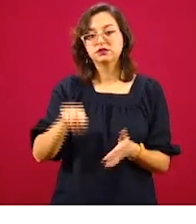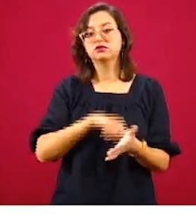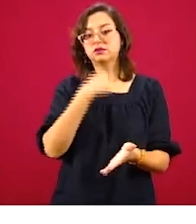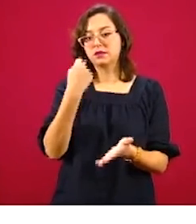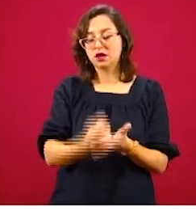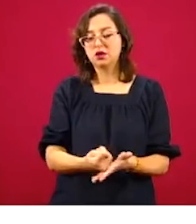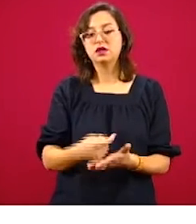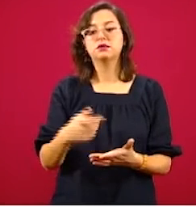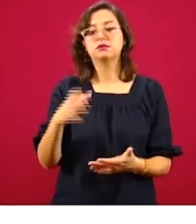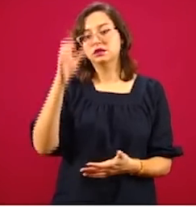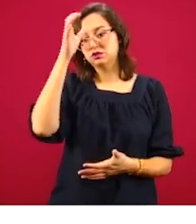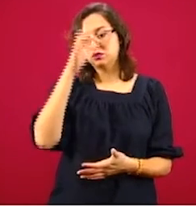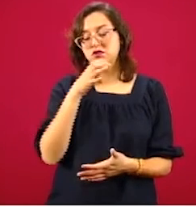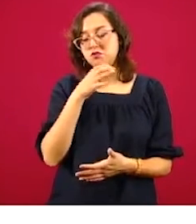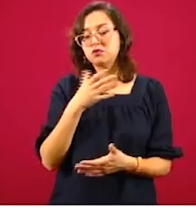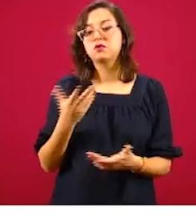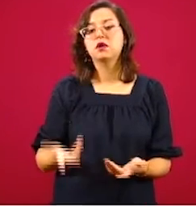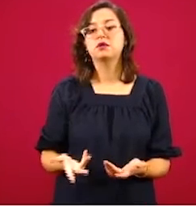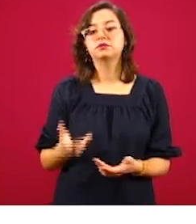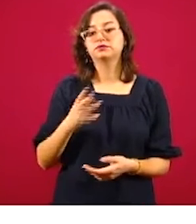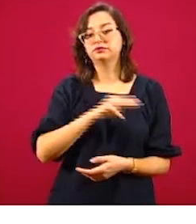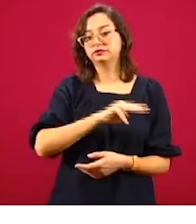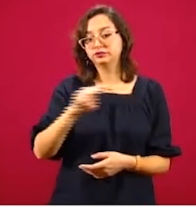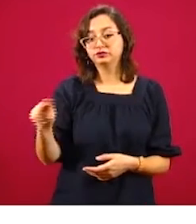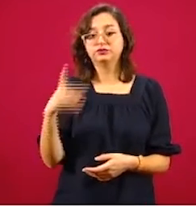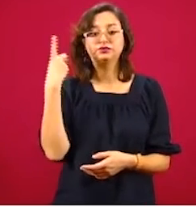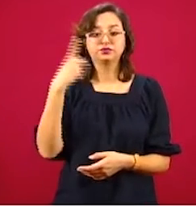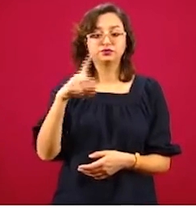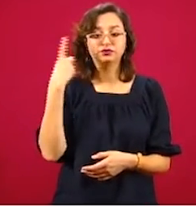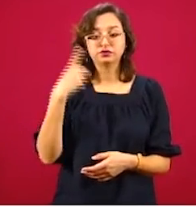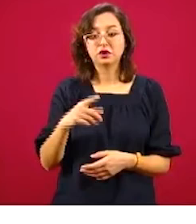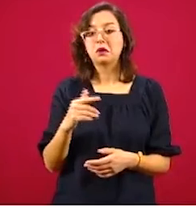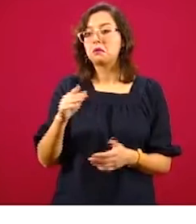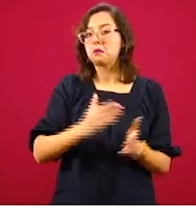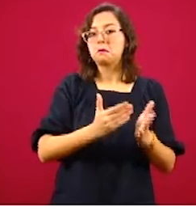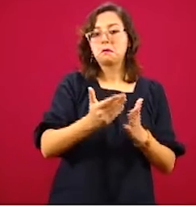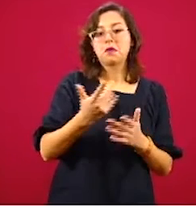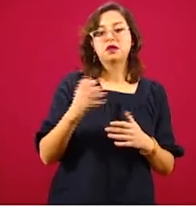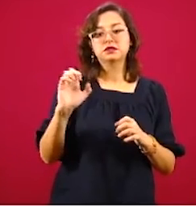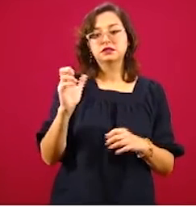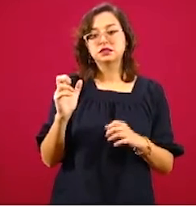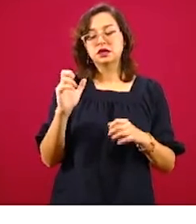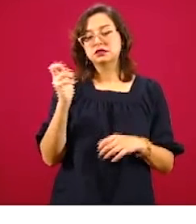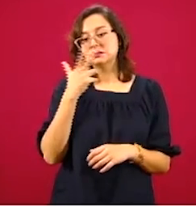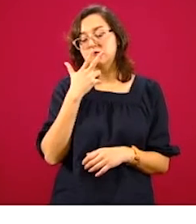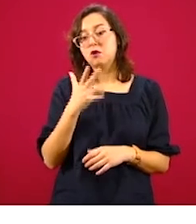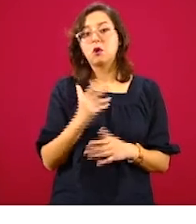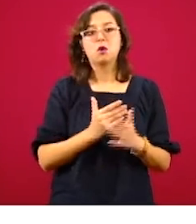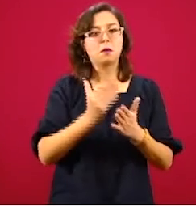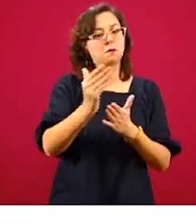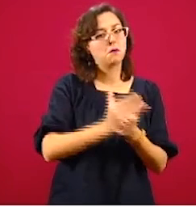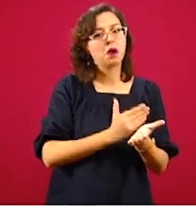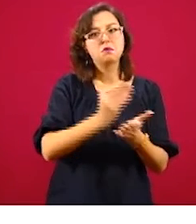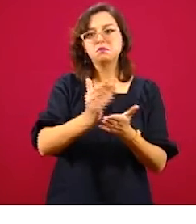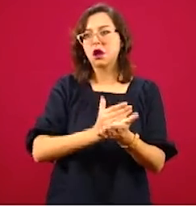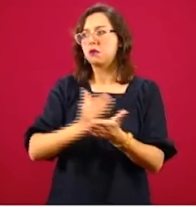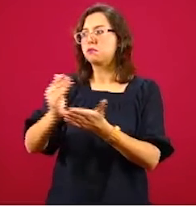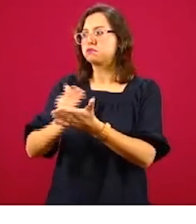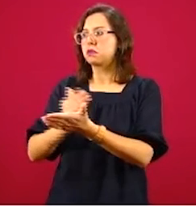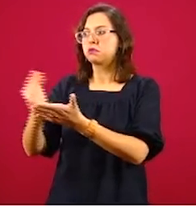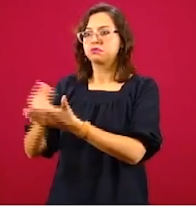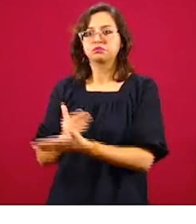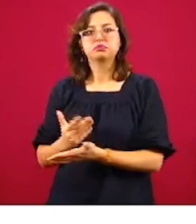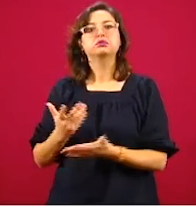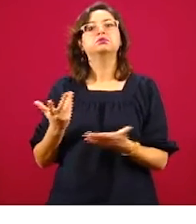colima michoacán durango nuevamente por acá chihuahua ha bajado mucho coahuila y